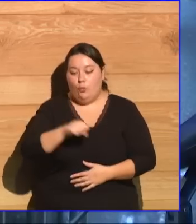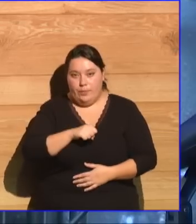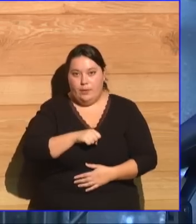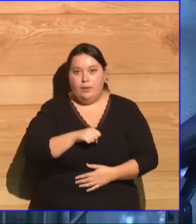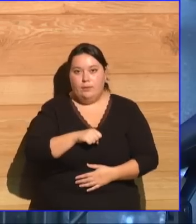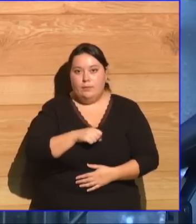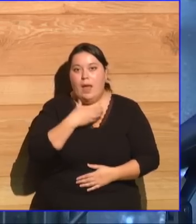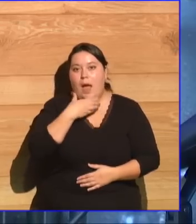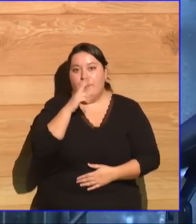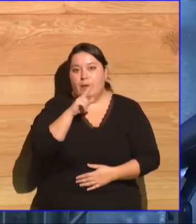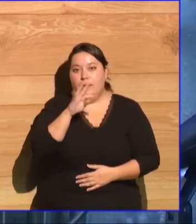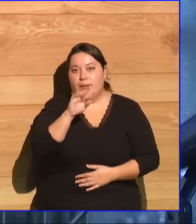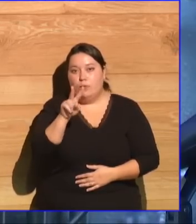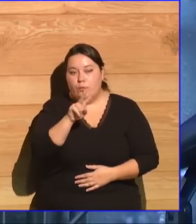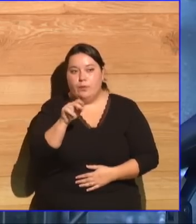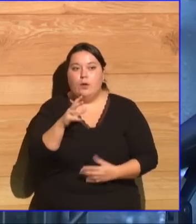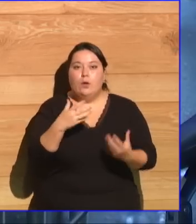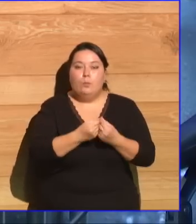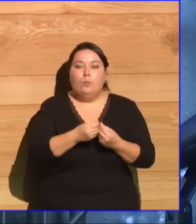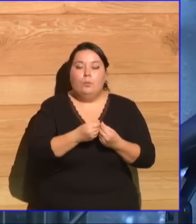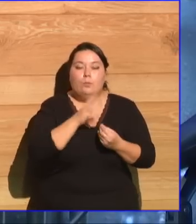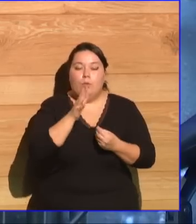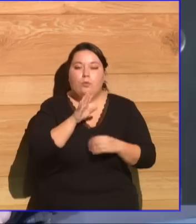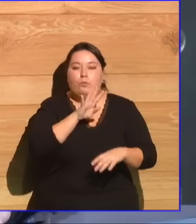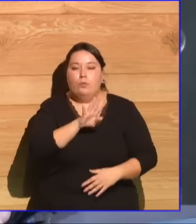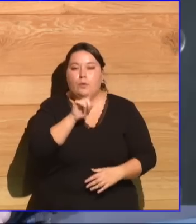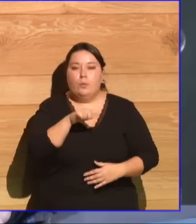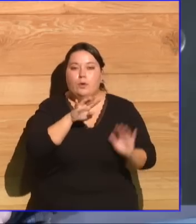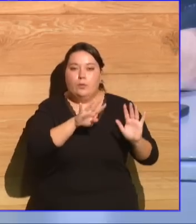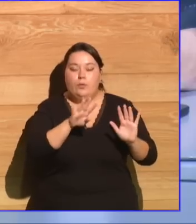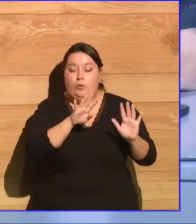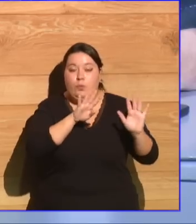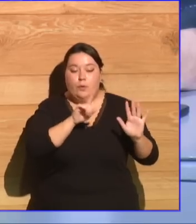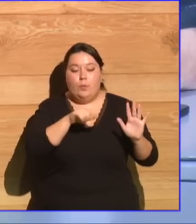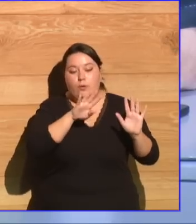TV y por 9,99. ojo, ¿Pero la viste luego en Amazon? Sí.